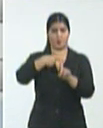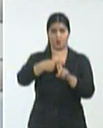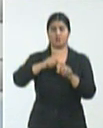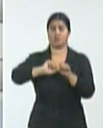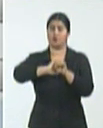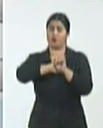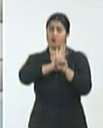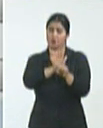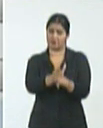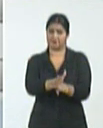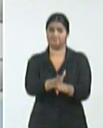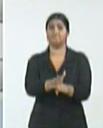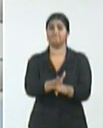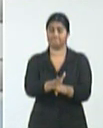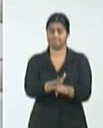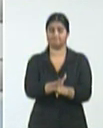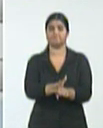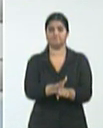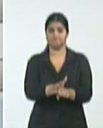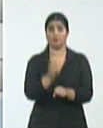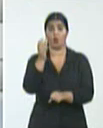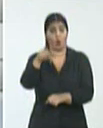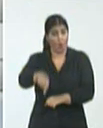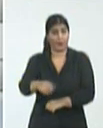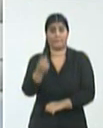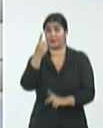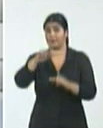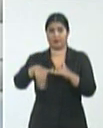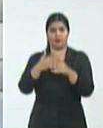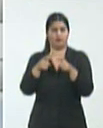8.853 pacientes con COVID-19,